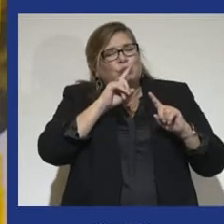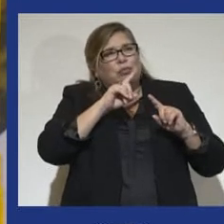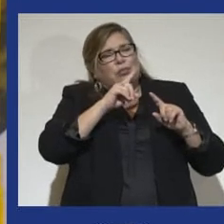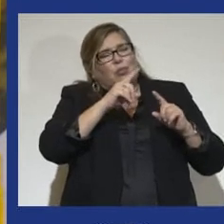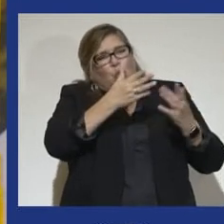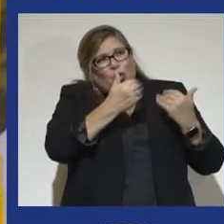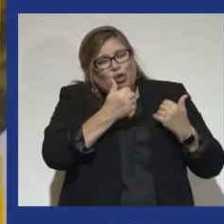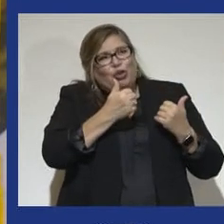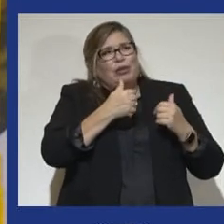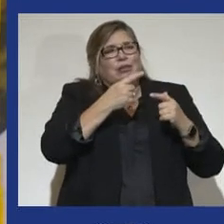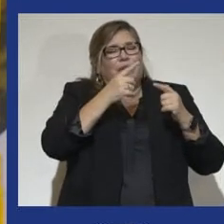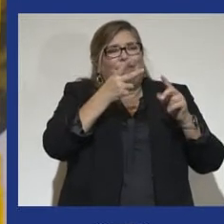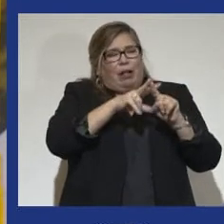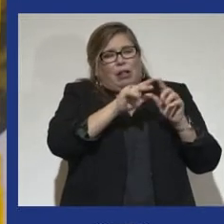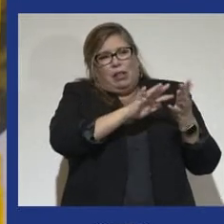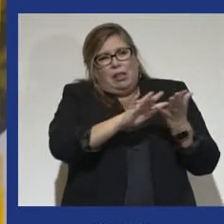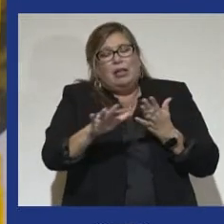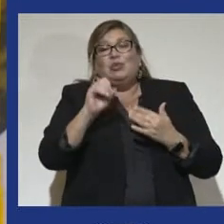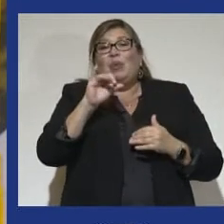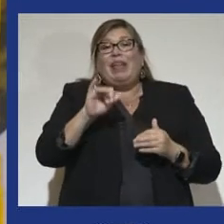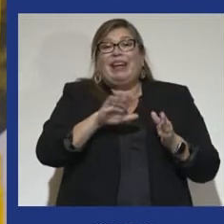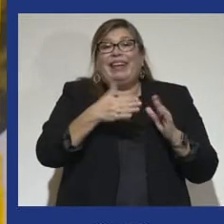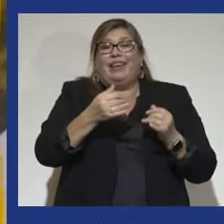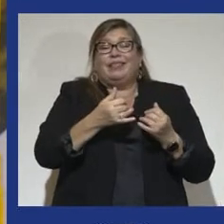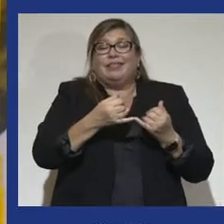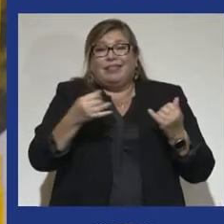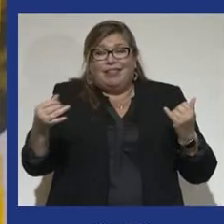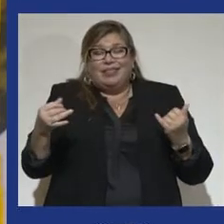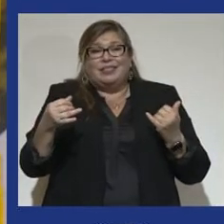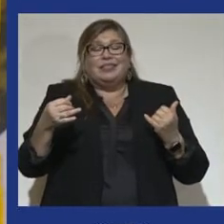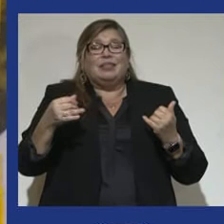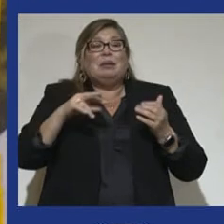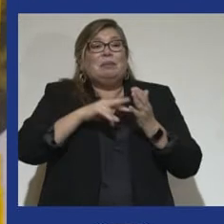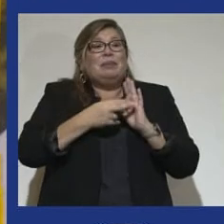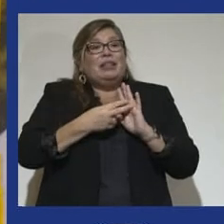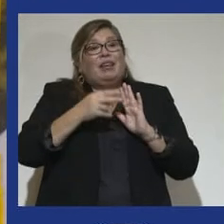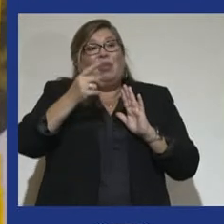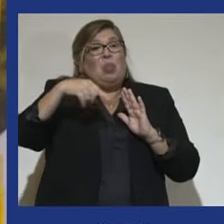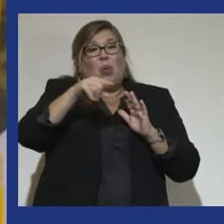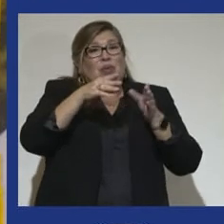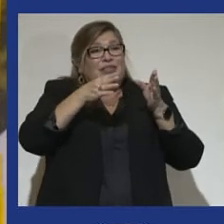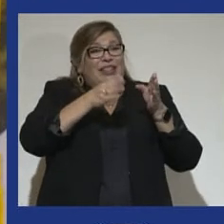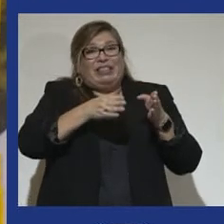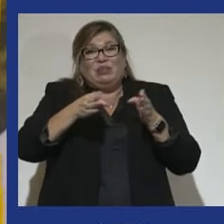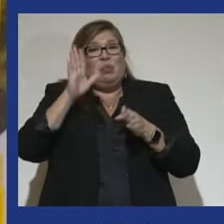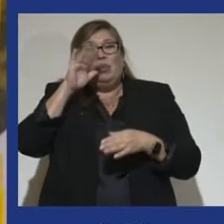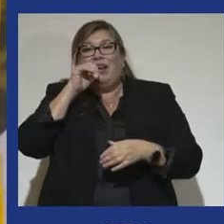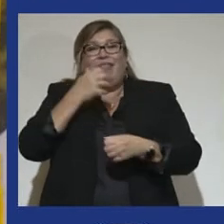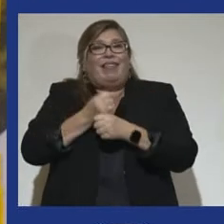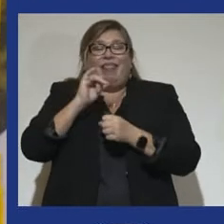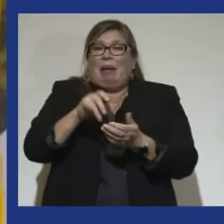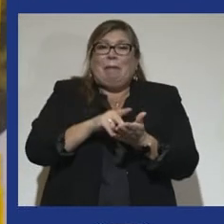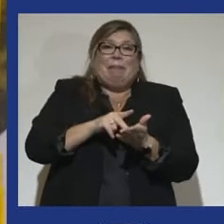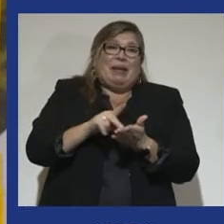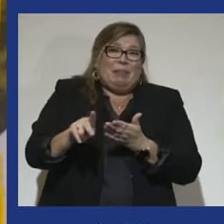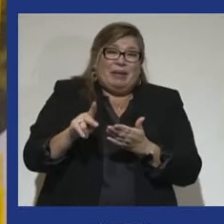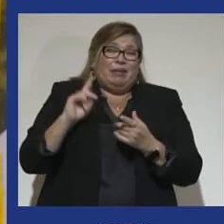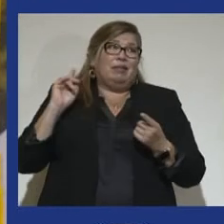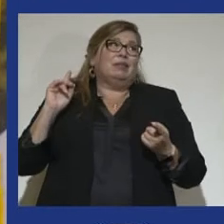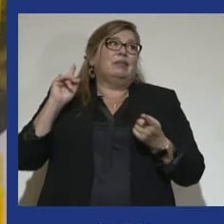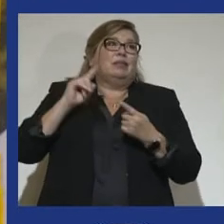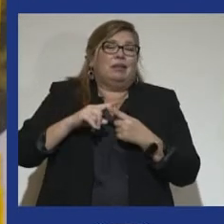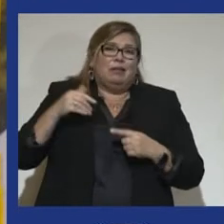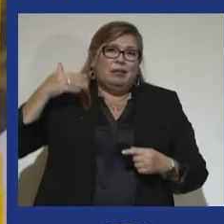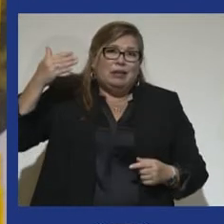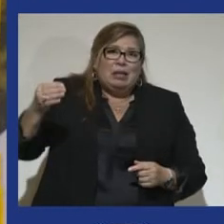declaración de impuestos a la vez esas fechas límites significan que esos individuos no recibirían ese pago